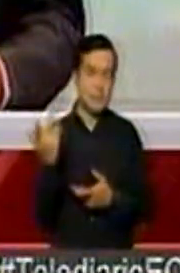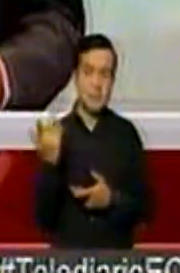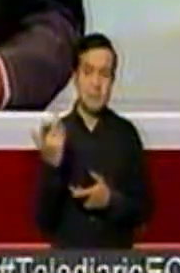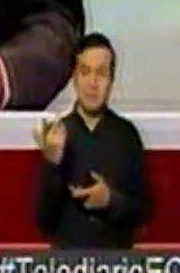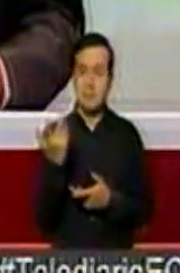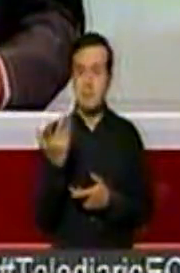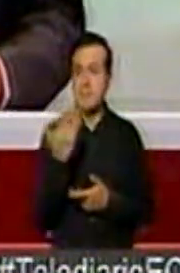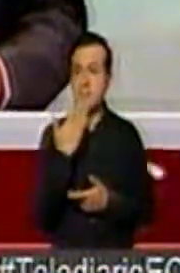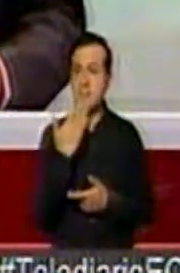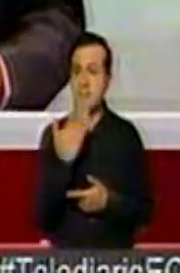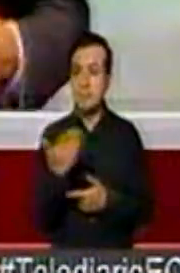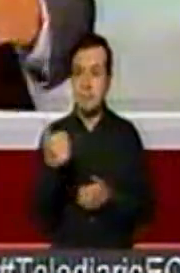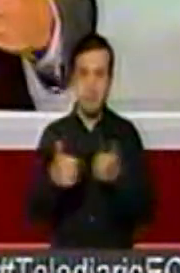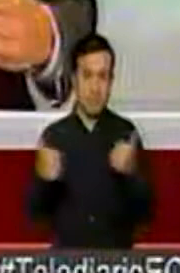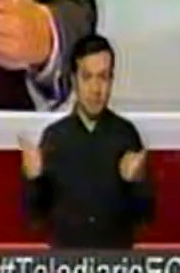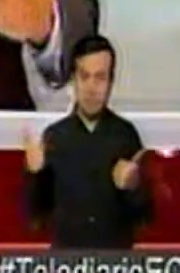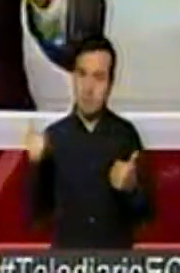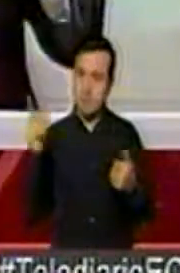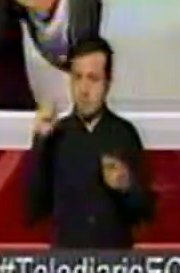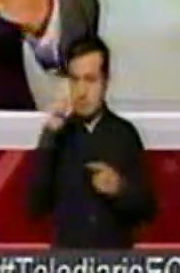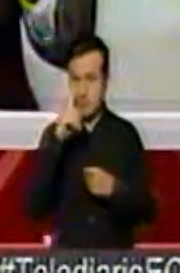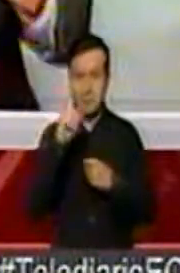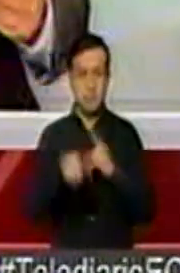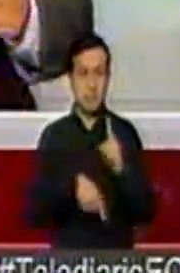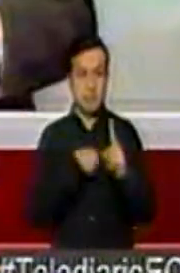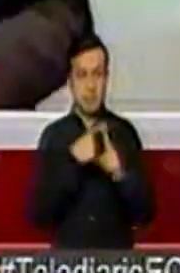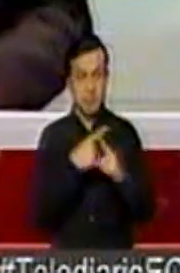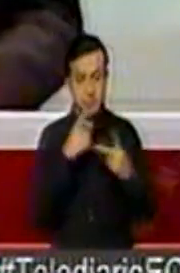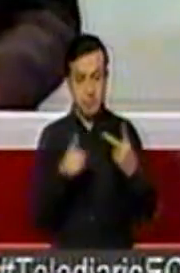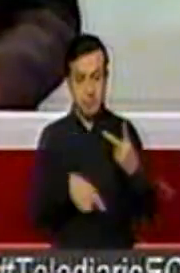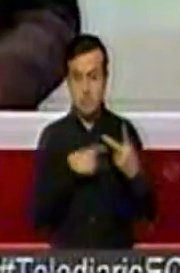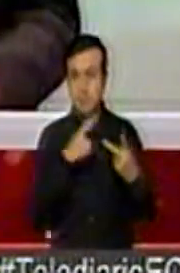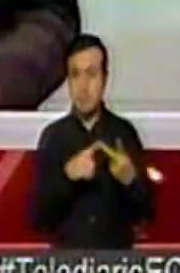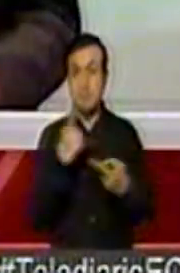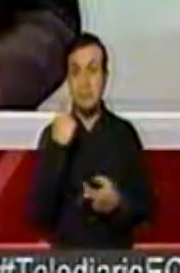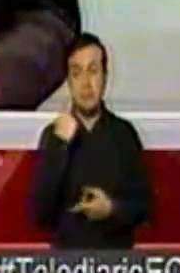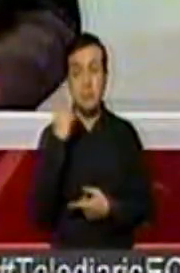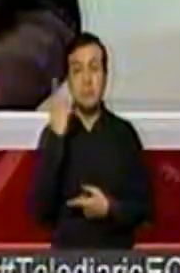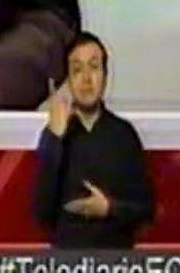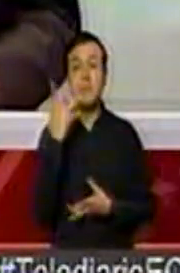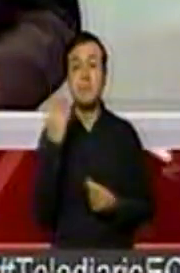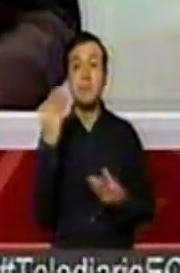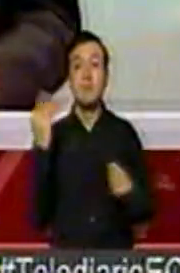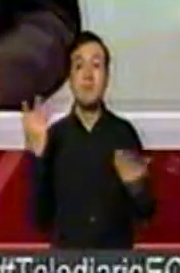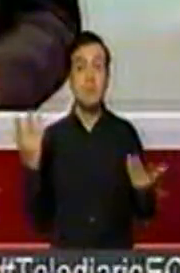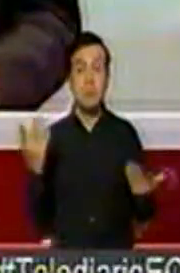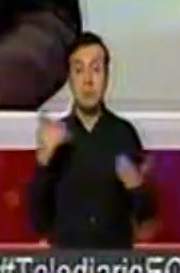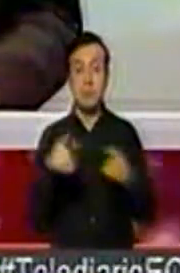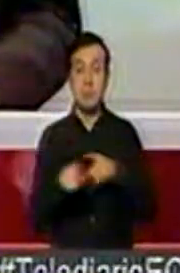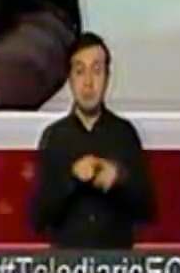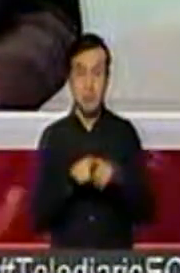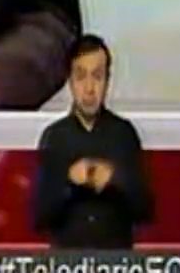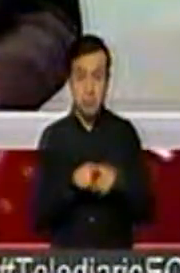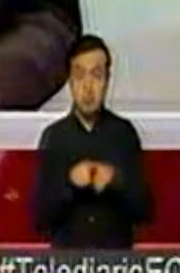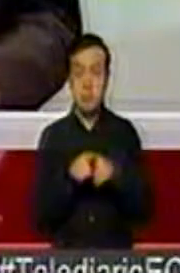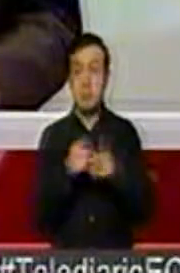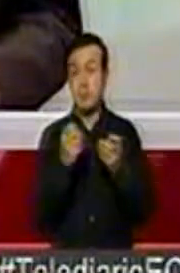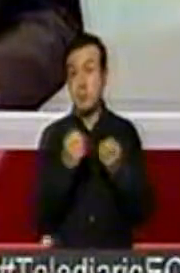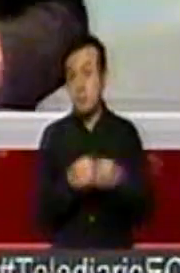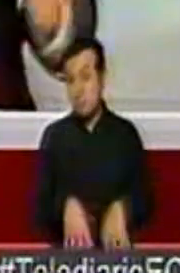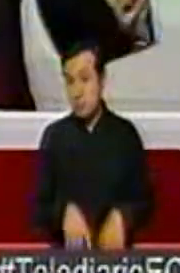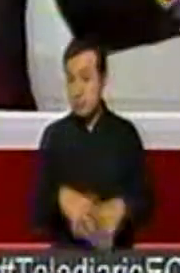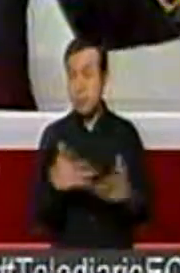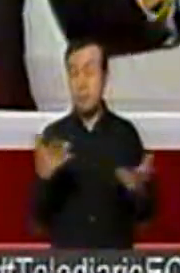a lo que puedan hacer las autoridades. Pero sumado a esto, tenemos una presión muy importante de competitividad, de pérdida de